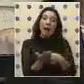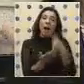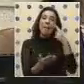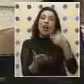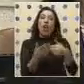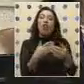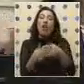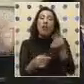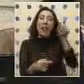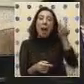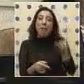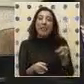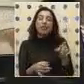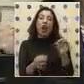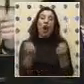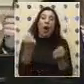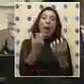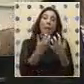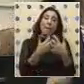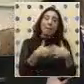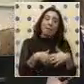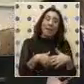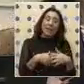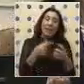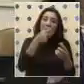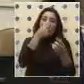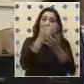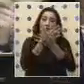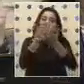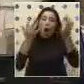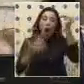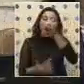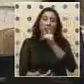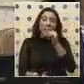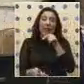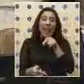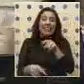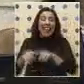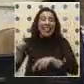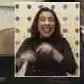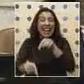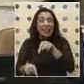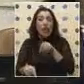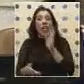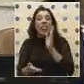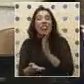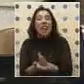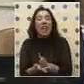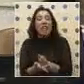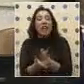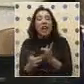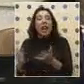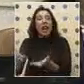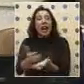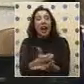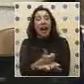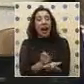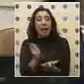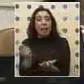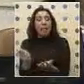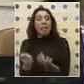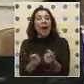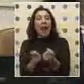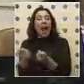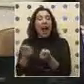pero en el lugar donde esa empresa contamina es ese territorio el que tiene que tener la capacidad de recaudar y